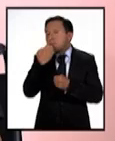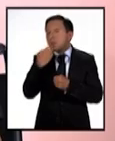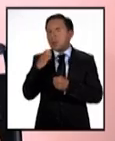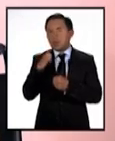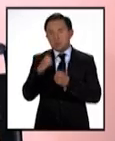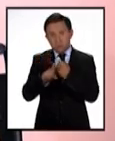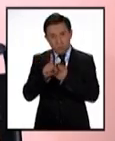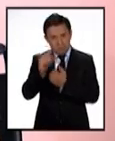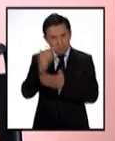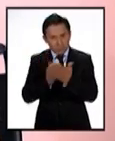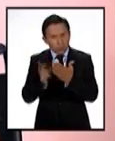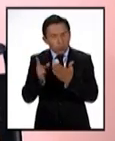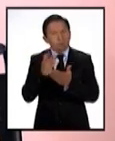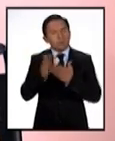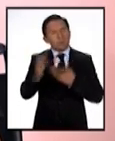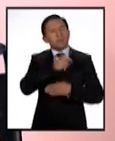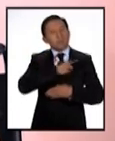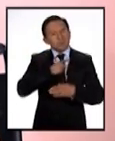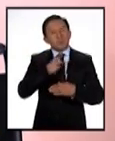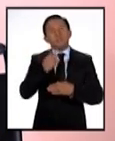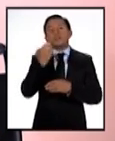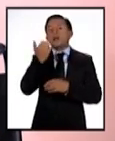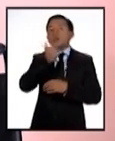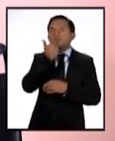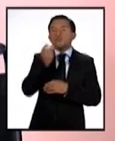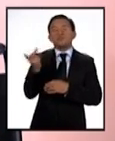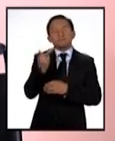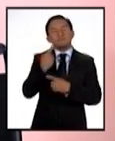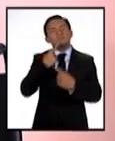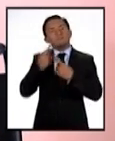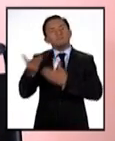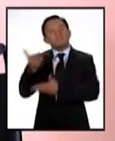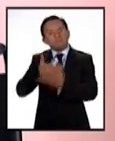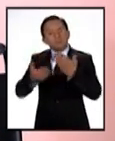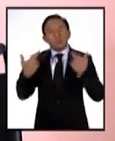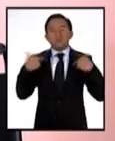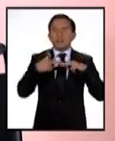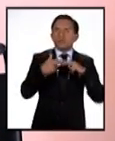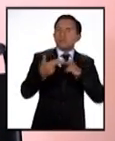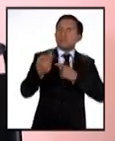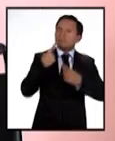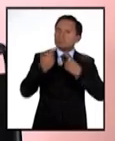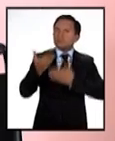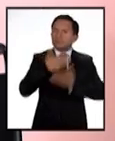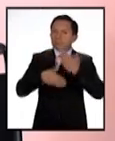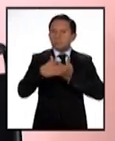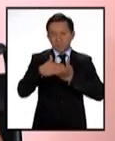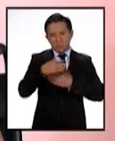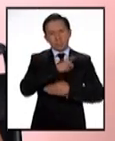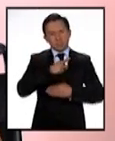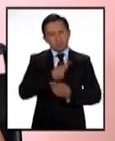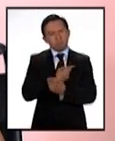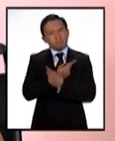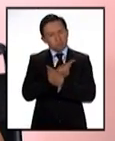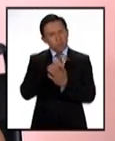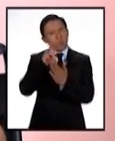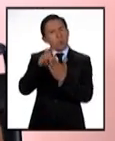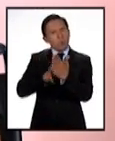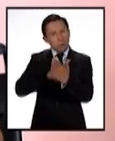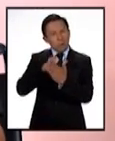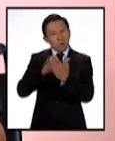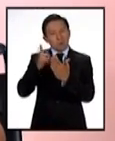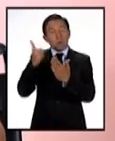entre sí, en que se establezcan formas de disciplina que permitan una resolución no violenta y no represiva de